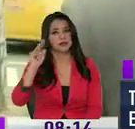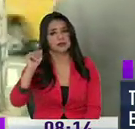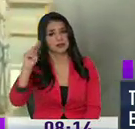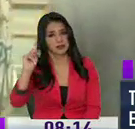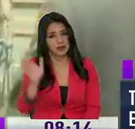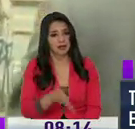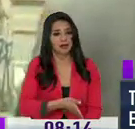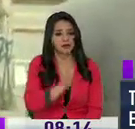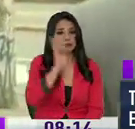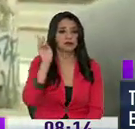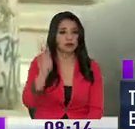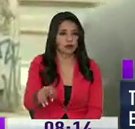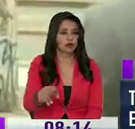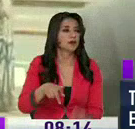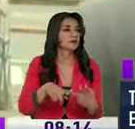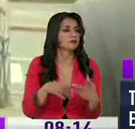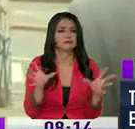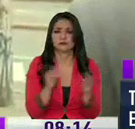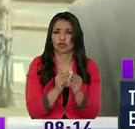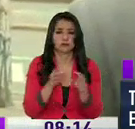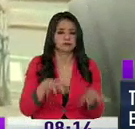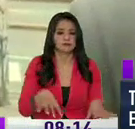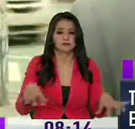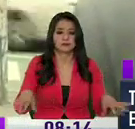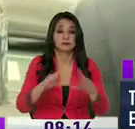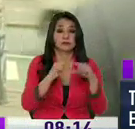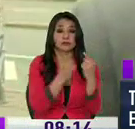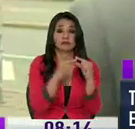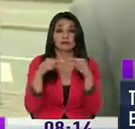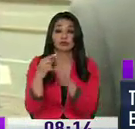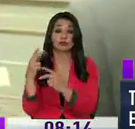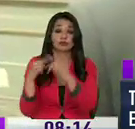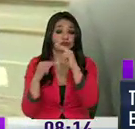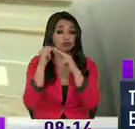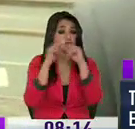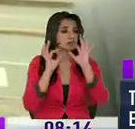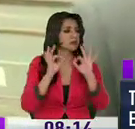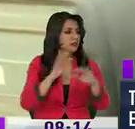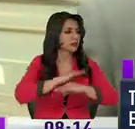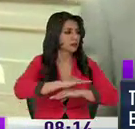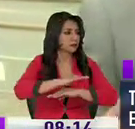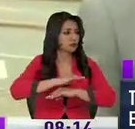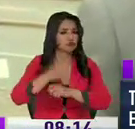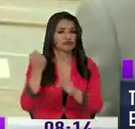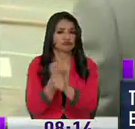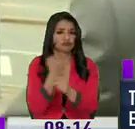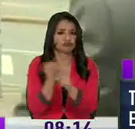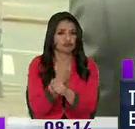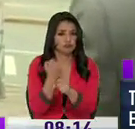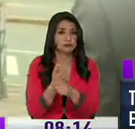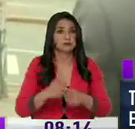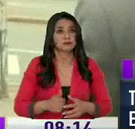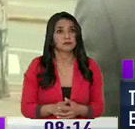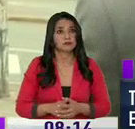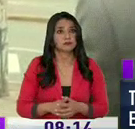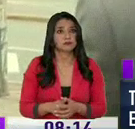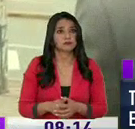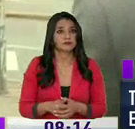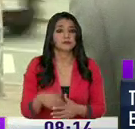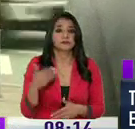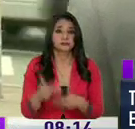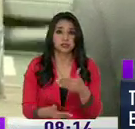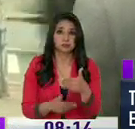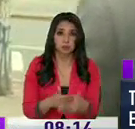del Trolebús. Todas nuestras vías de la repavimentación están activadas. Vendrá posteriormente